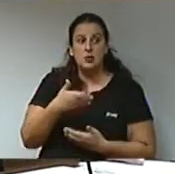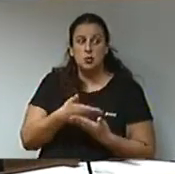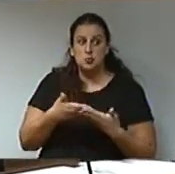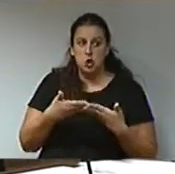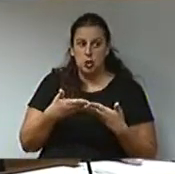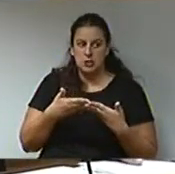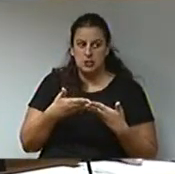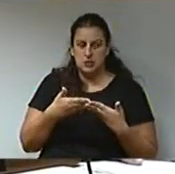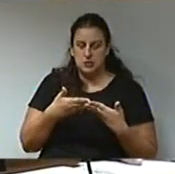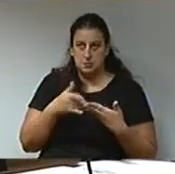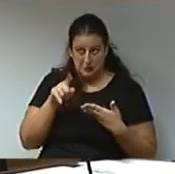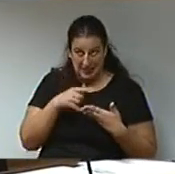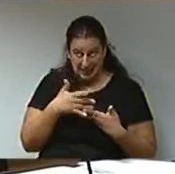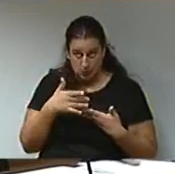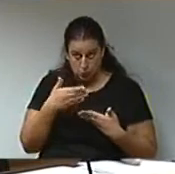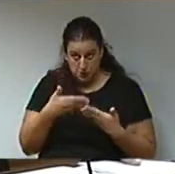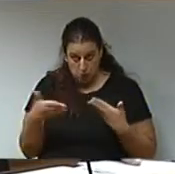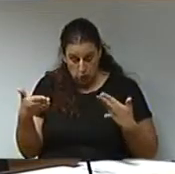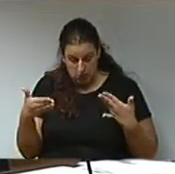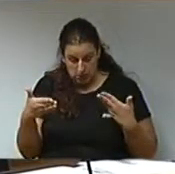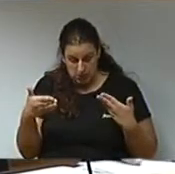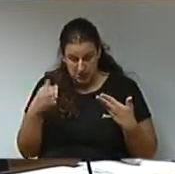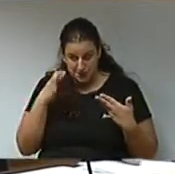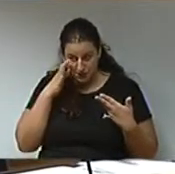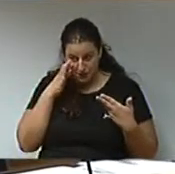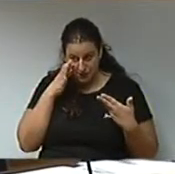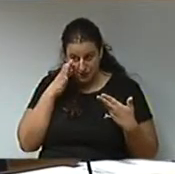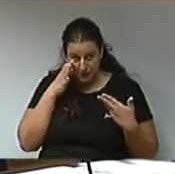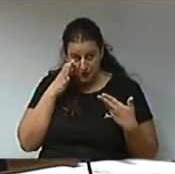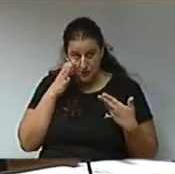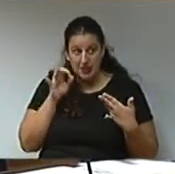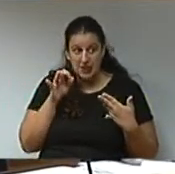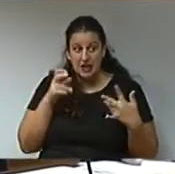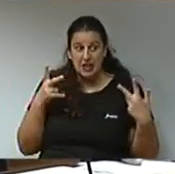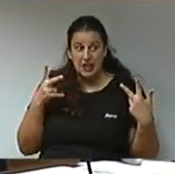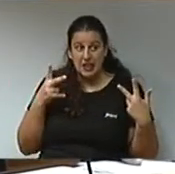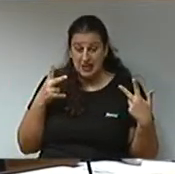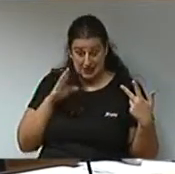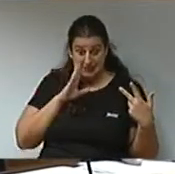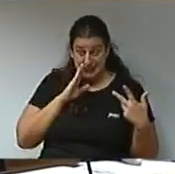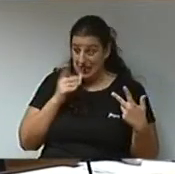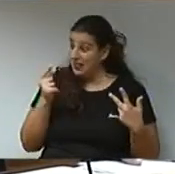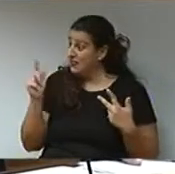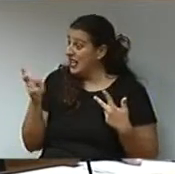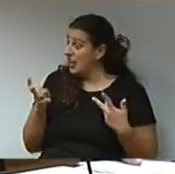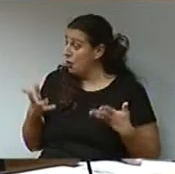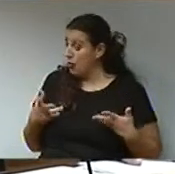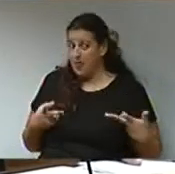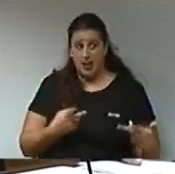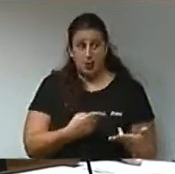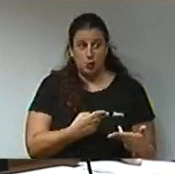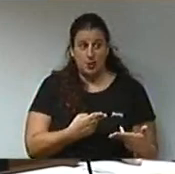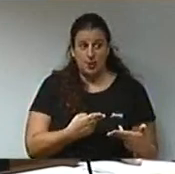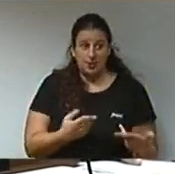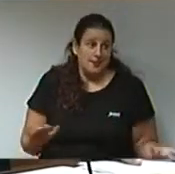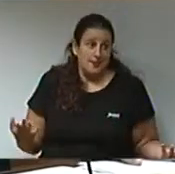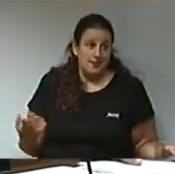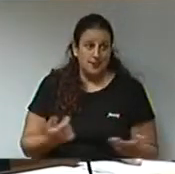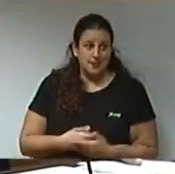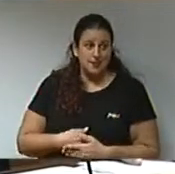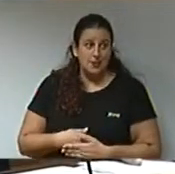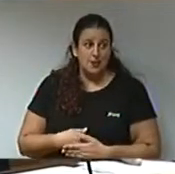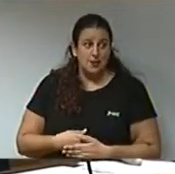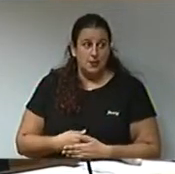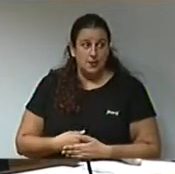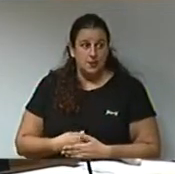millones. 1.500 millones que evidentemente van a tener un traslado en un recorte de 1.500 millones. Porque lo de la curva de